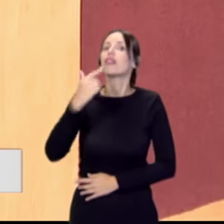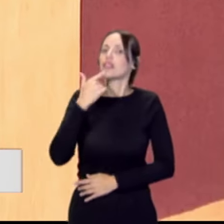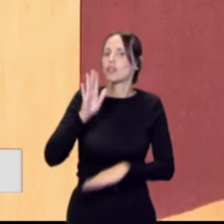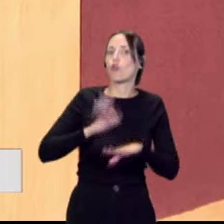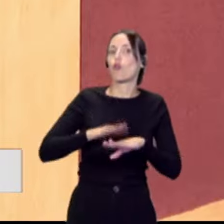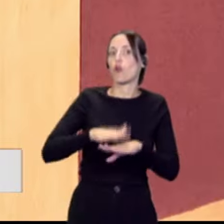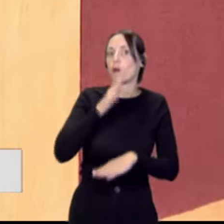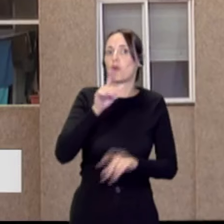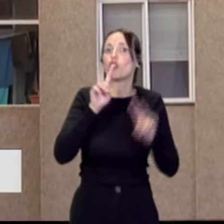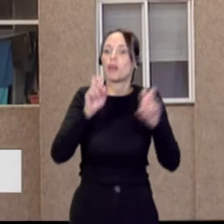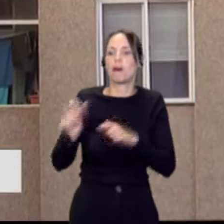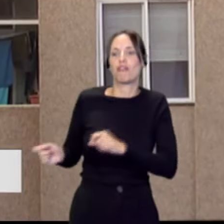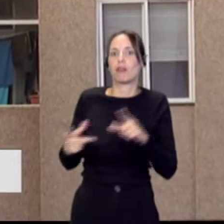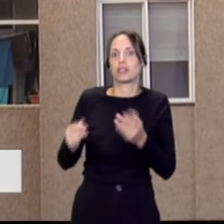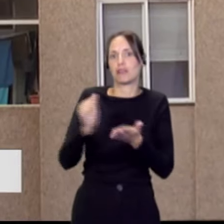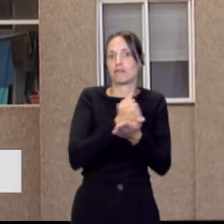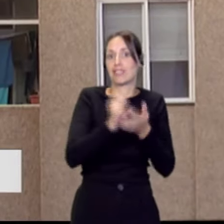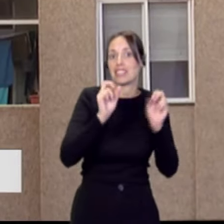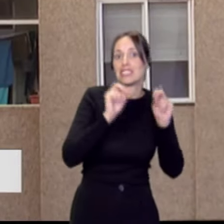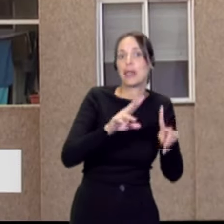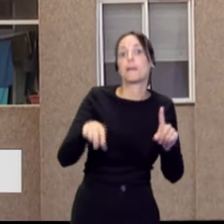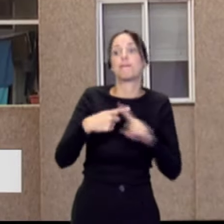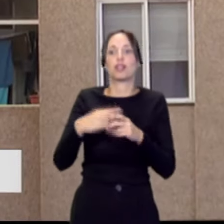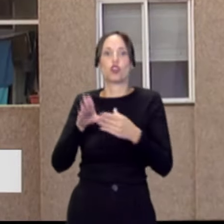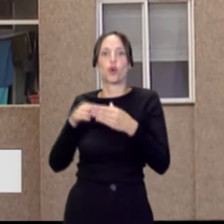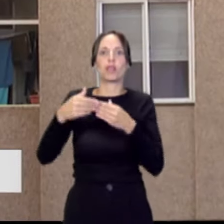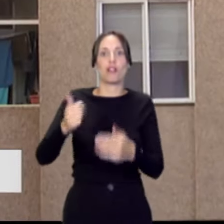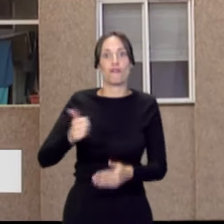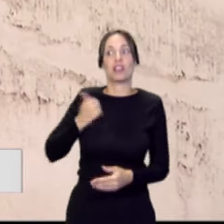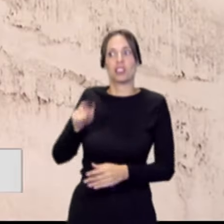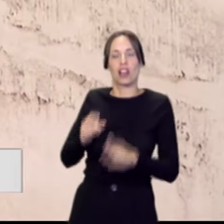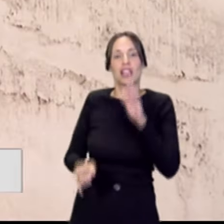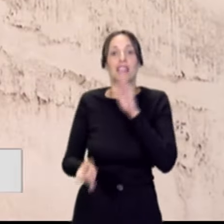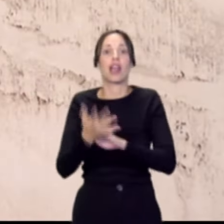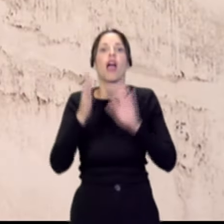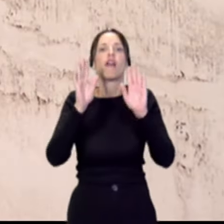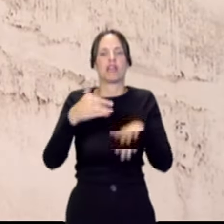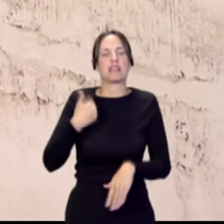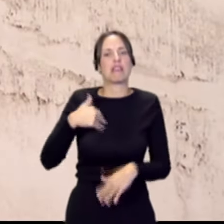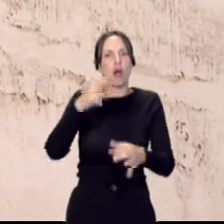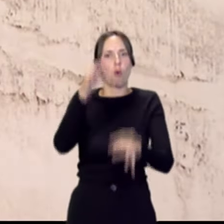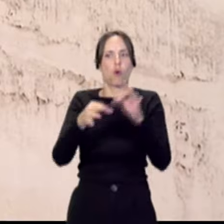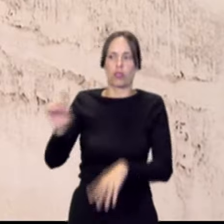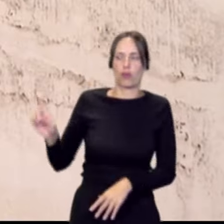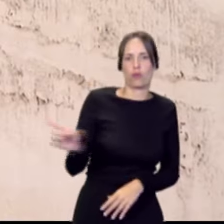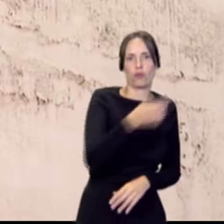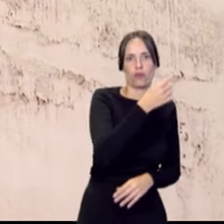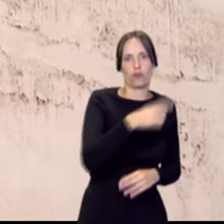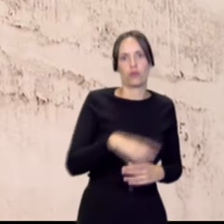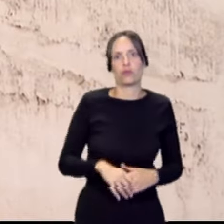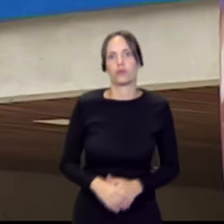de la inmigración irregular y falsedad documental. Ya ha pasado a disposición judicial.